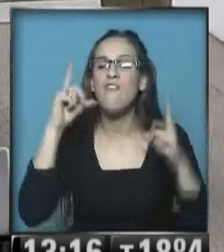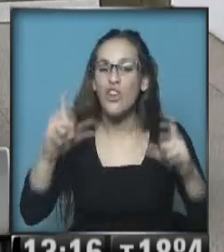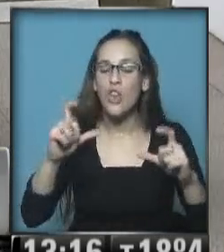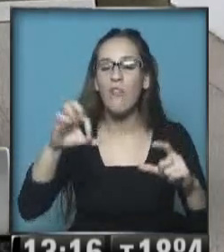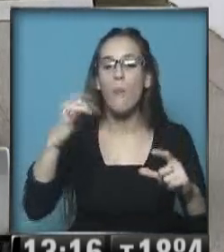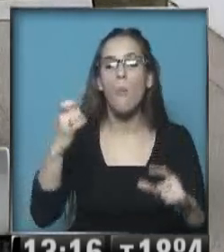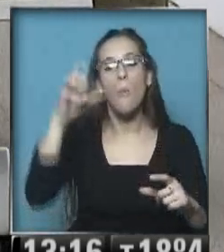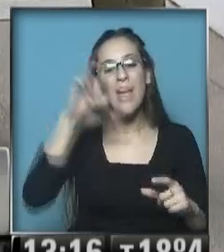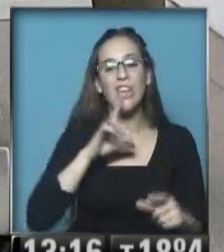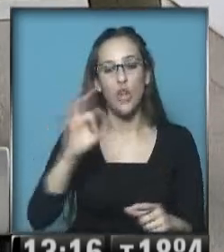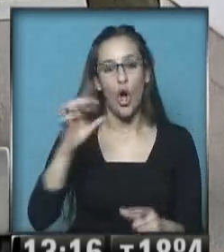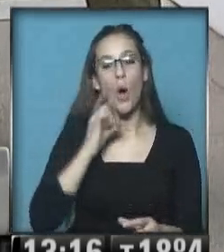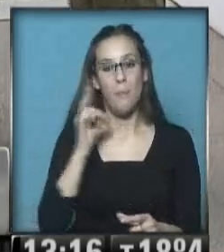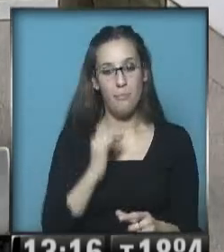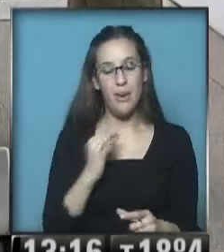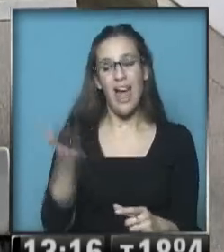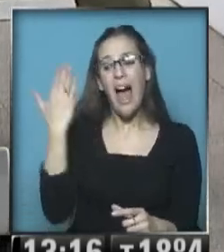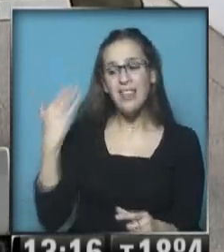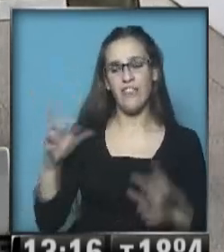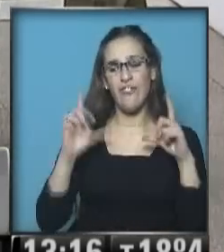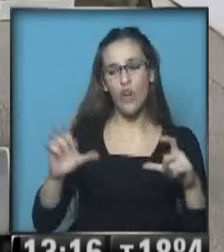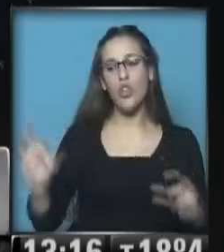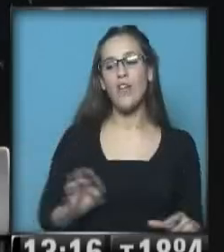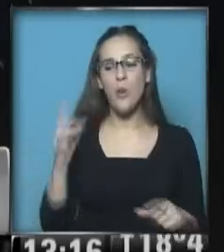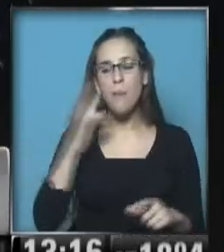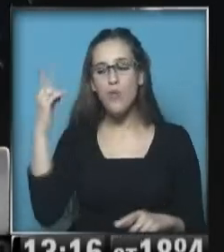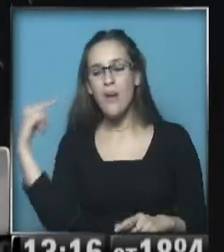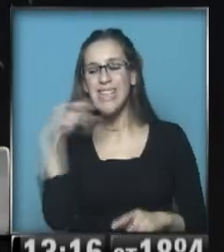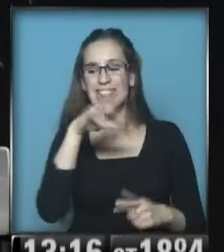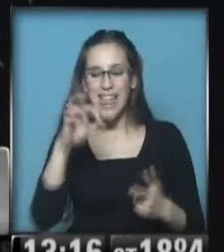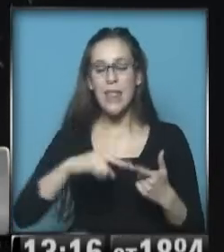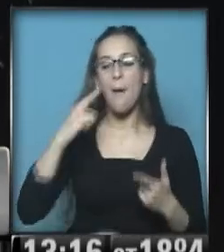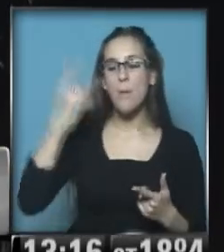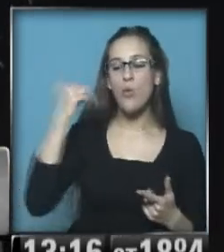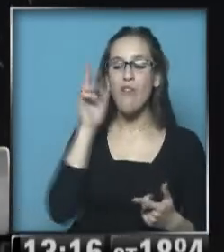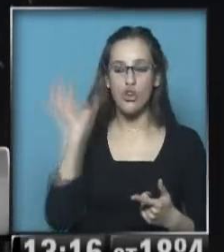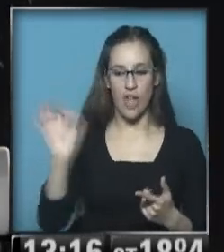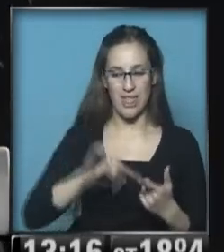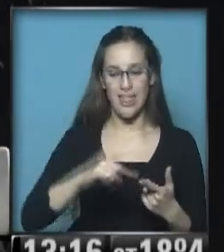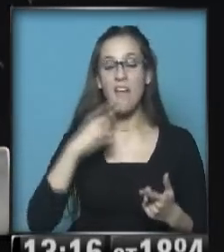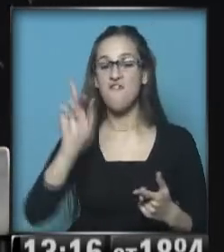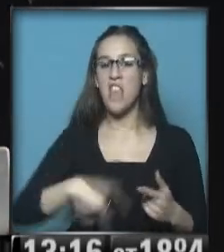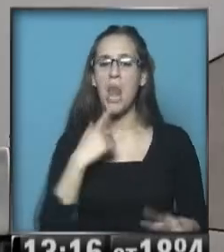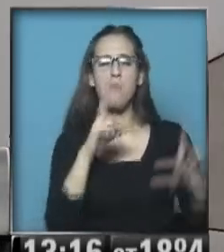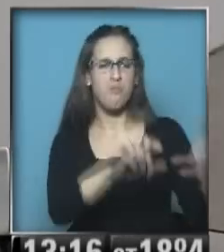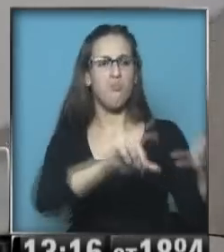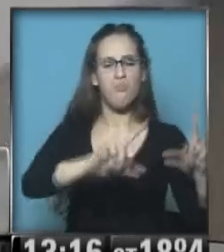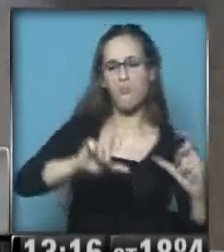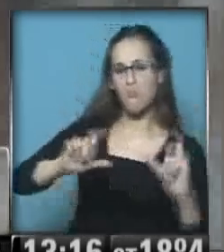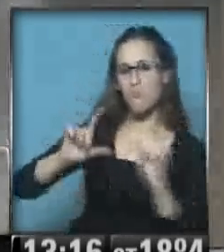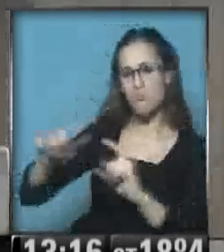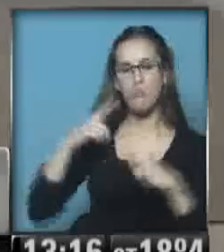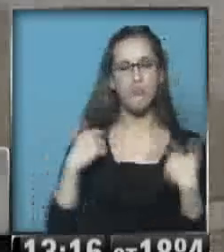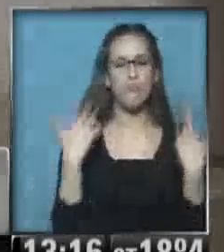Mastro Pacua. Las tomó en las décadas del 70 y el 80 y así se conformó esta muestra Personario Argentino, imágenes de nuestra